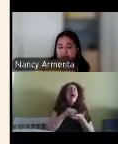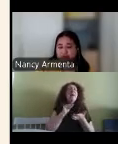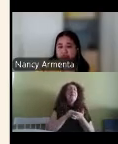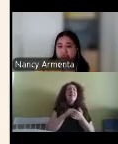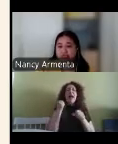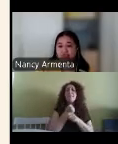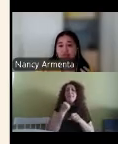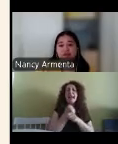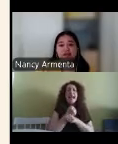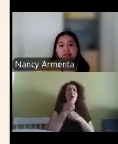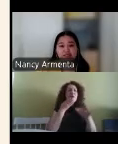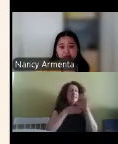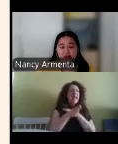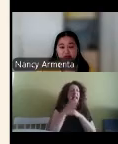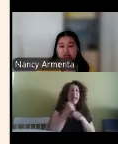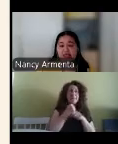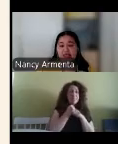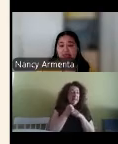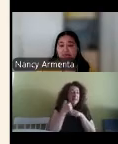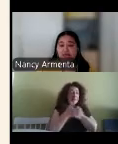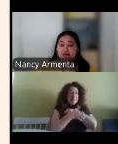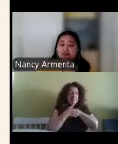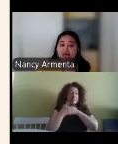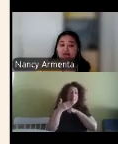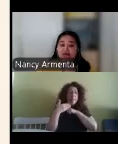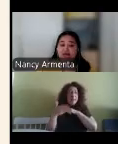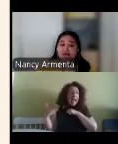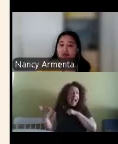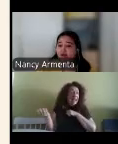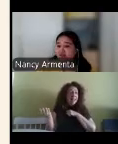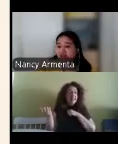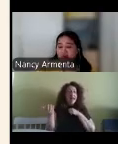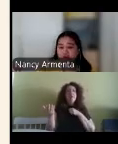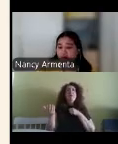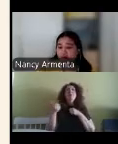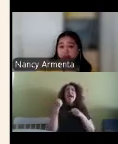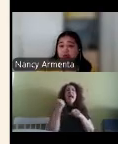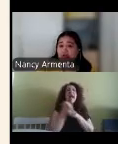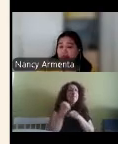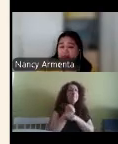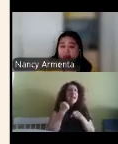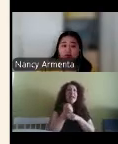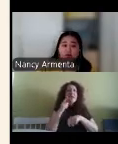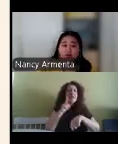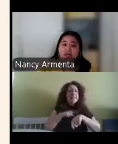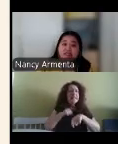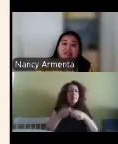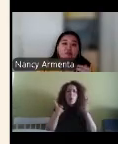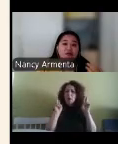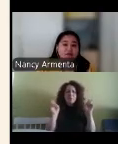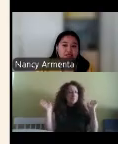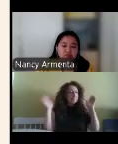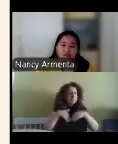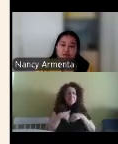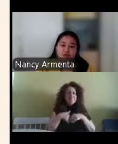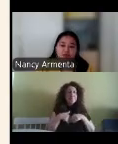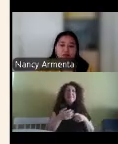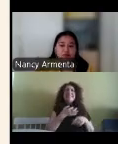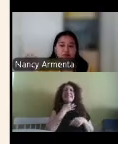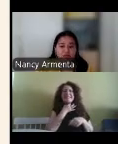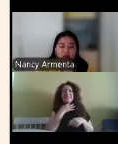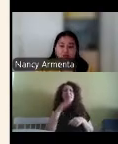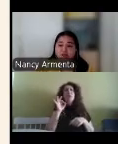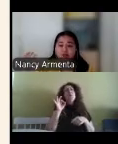acceden a empleos que a veces son precarizados, empleos en donde tienen poco tiempo libre o se les da un permiso para